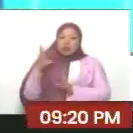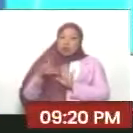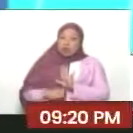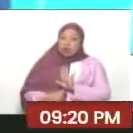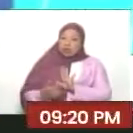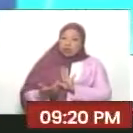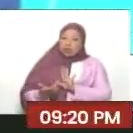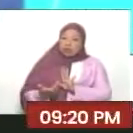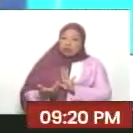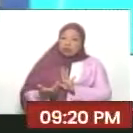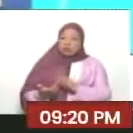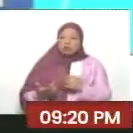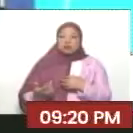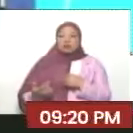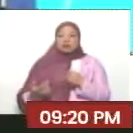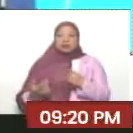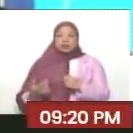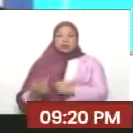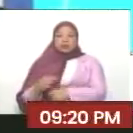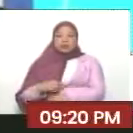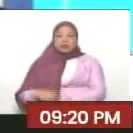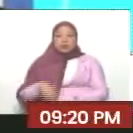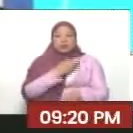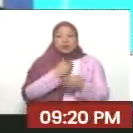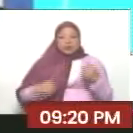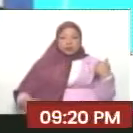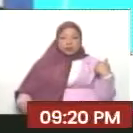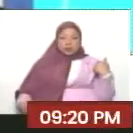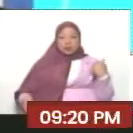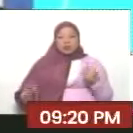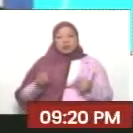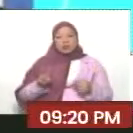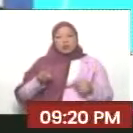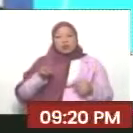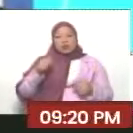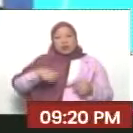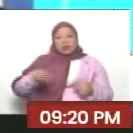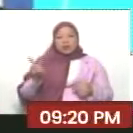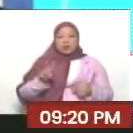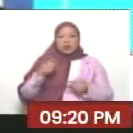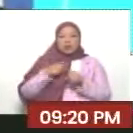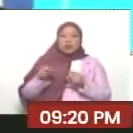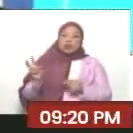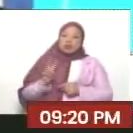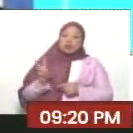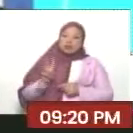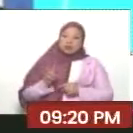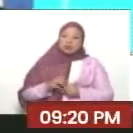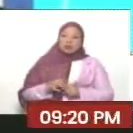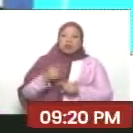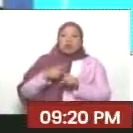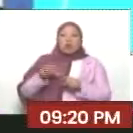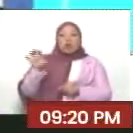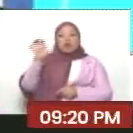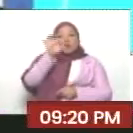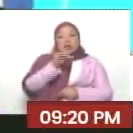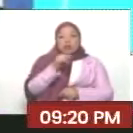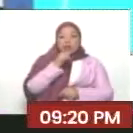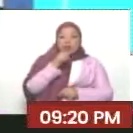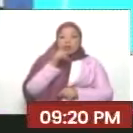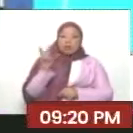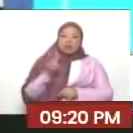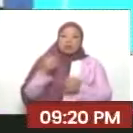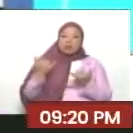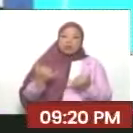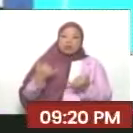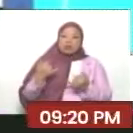quitar. Así hasta es, eso, querían que decir que el tequeño no era de aquí, que era de otro país, de otro lado.